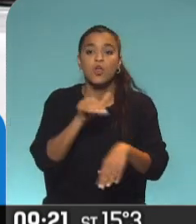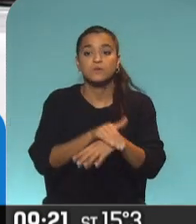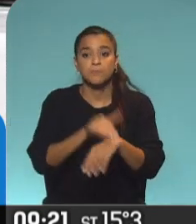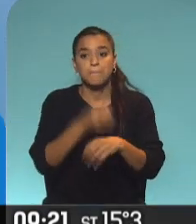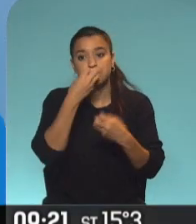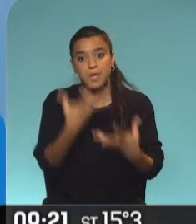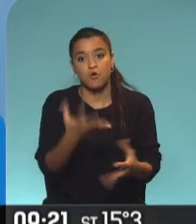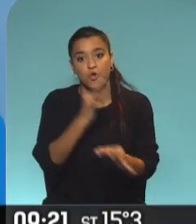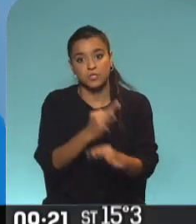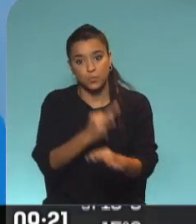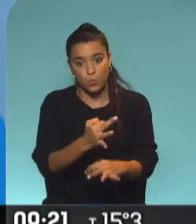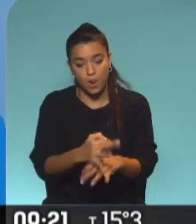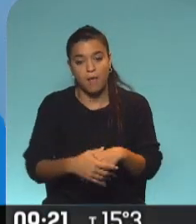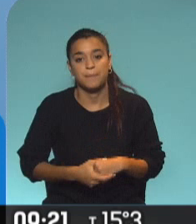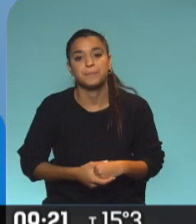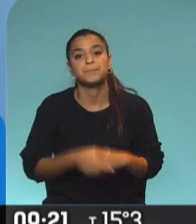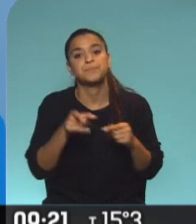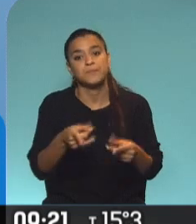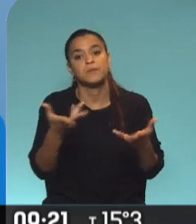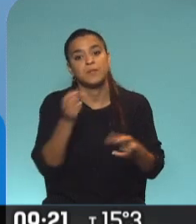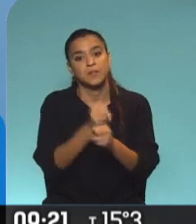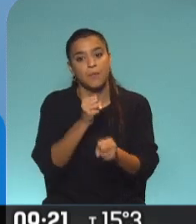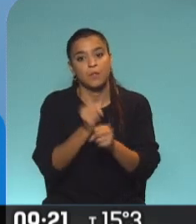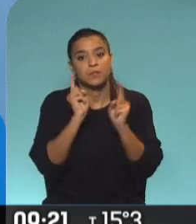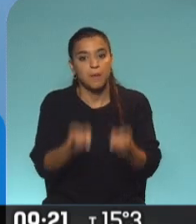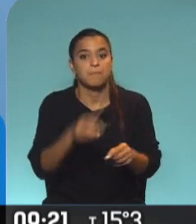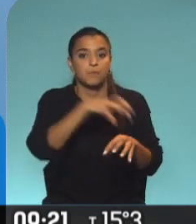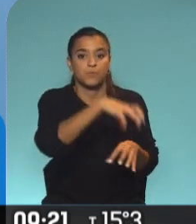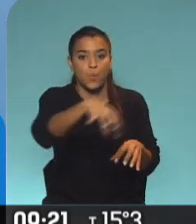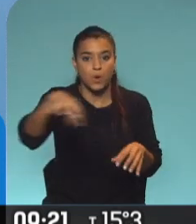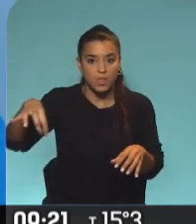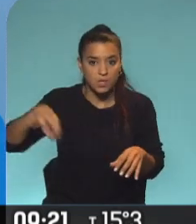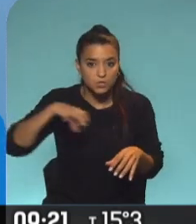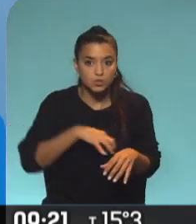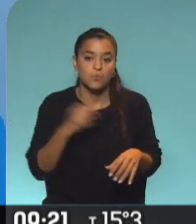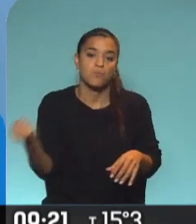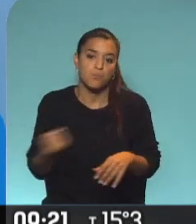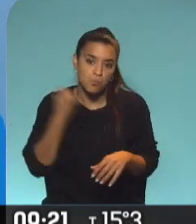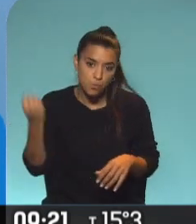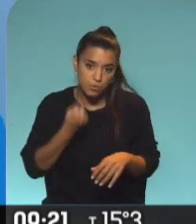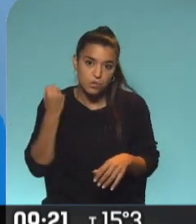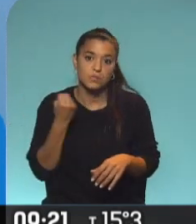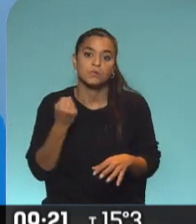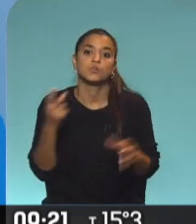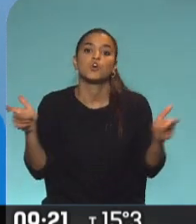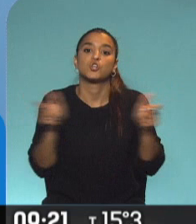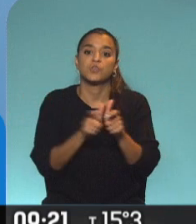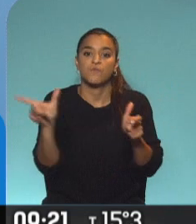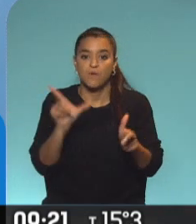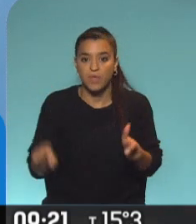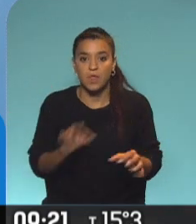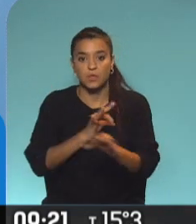mejor escuela. Y para ello el trabajo también con las jurisdicciones es fundamental, y el Consejo Federal de Educación